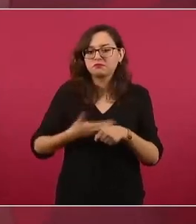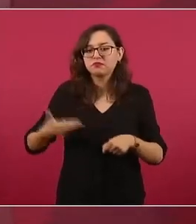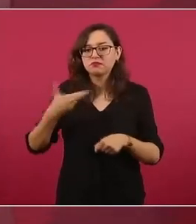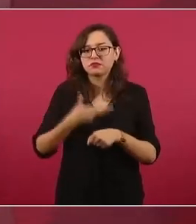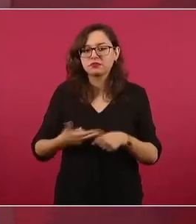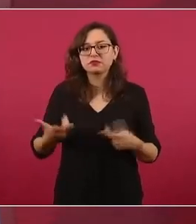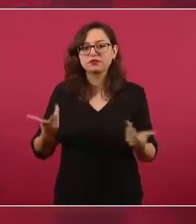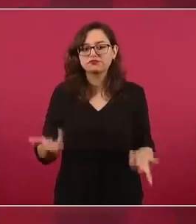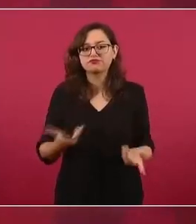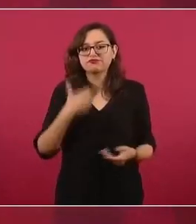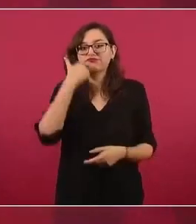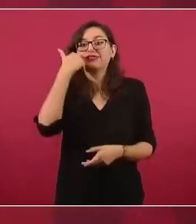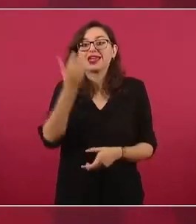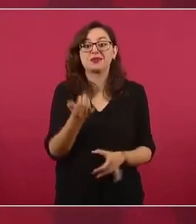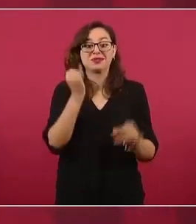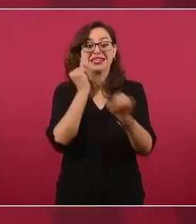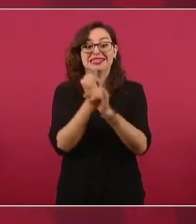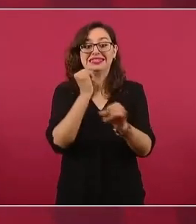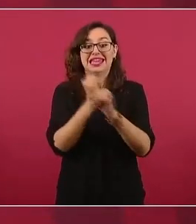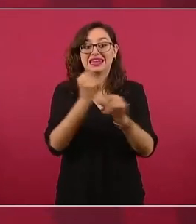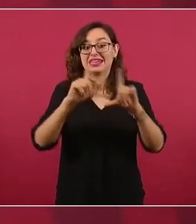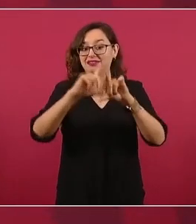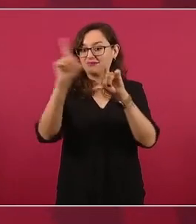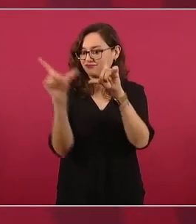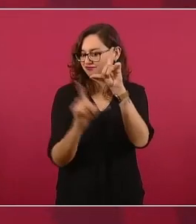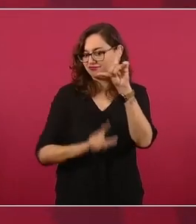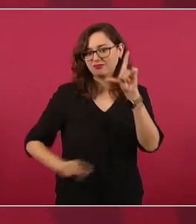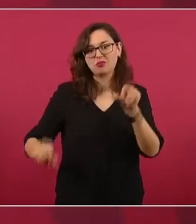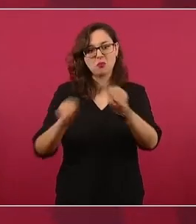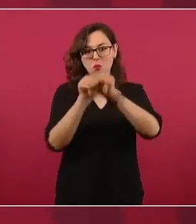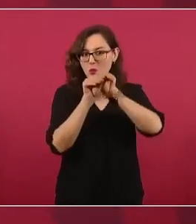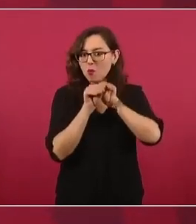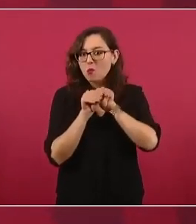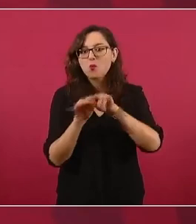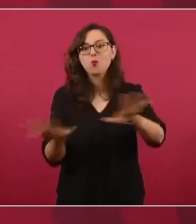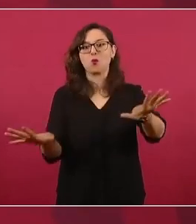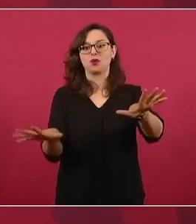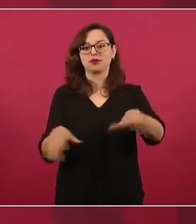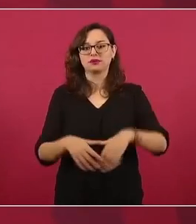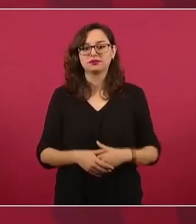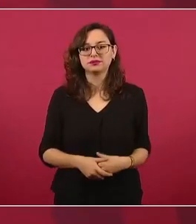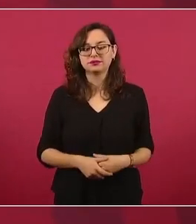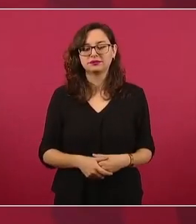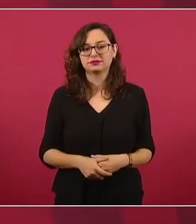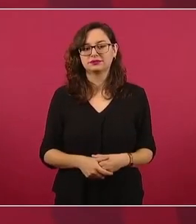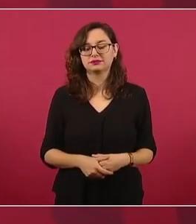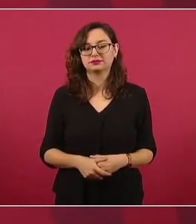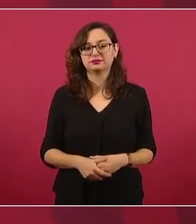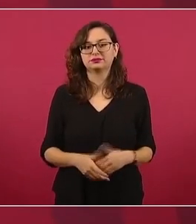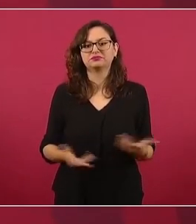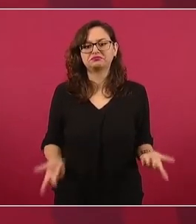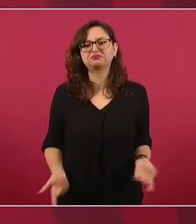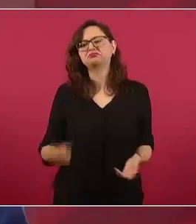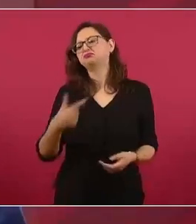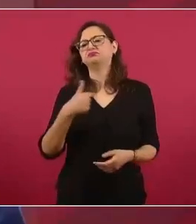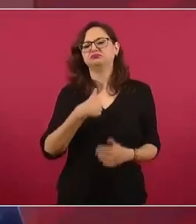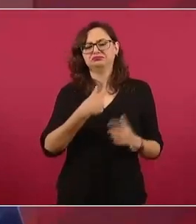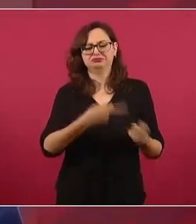garantizar el internet para todos, y cuando entramos